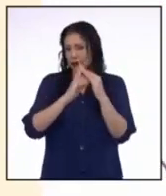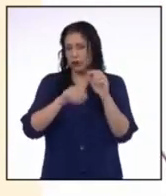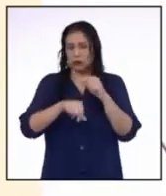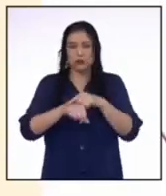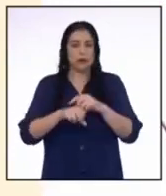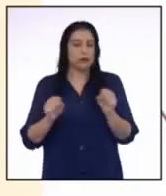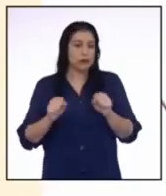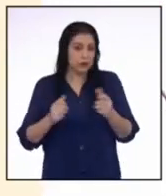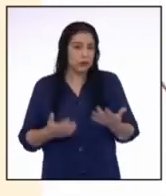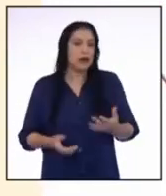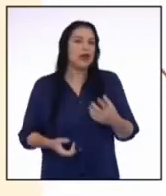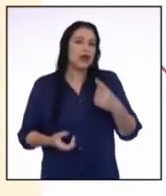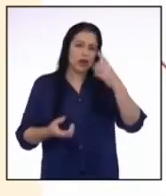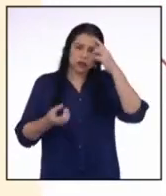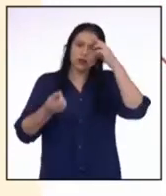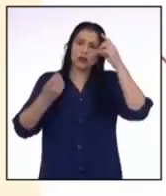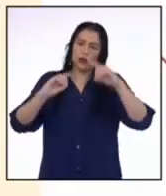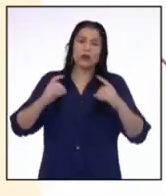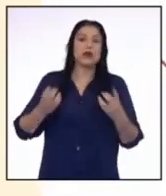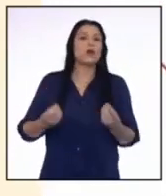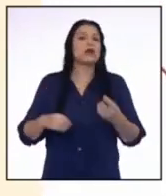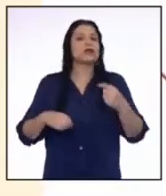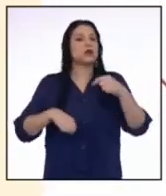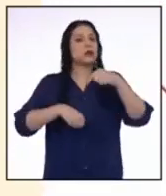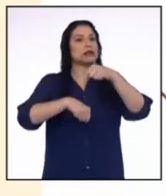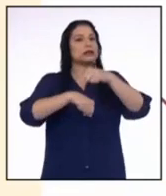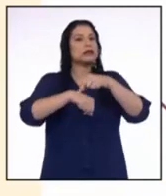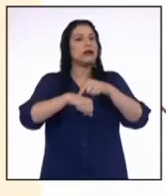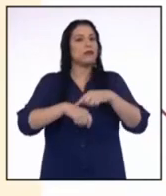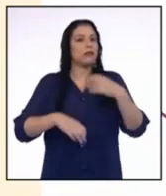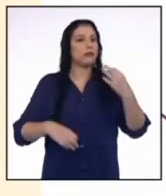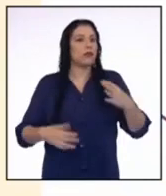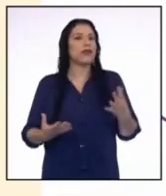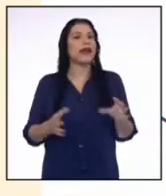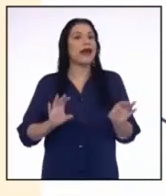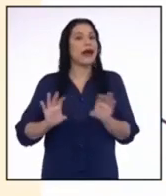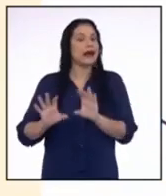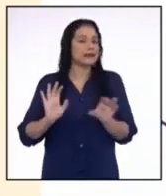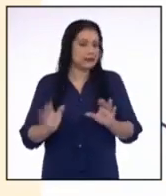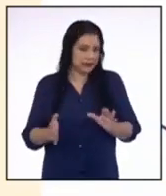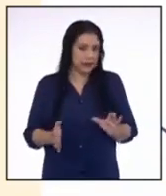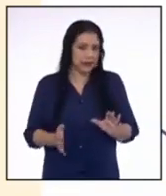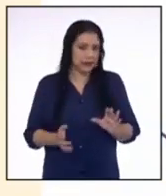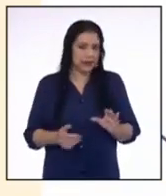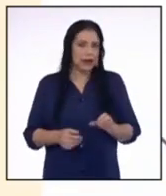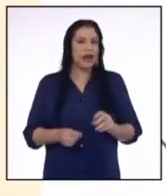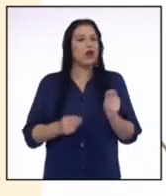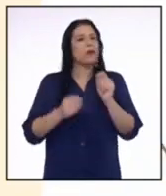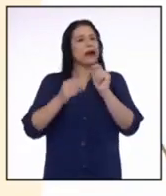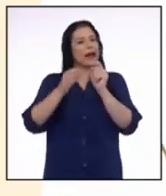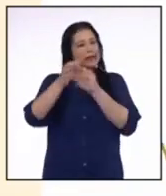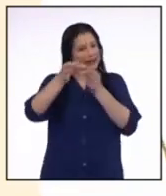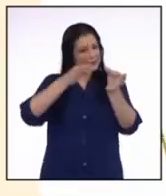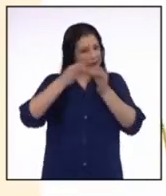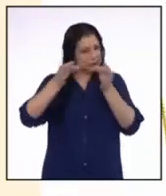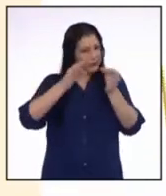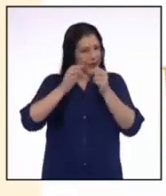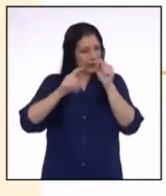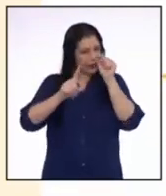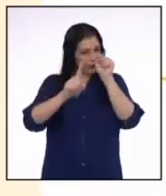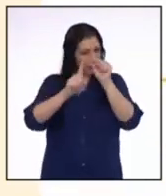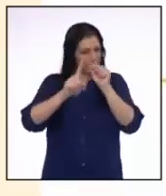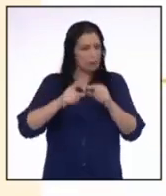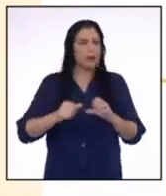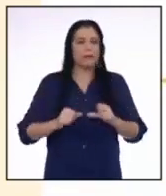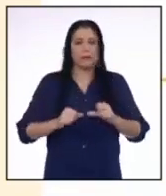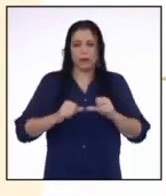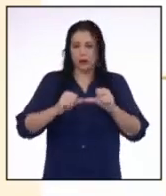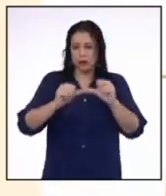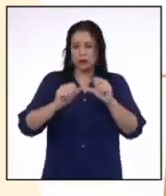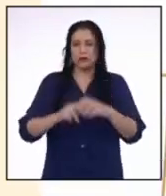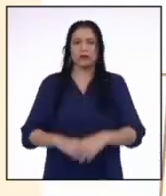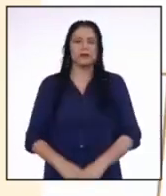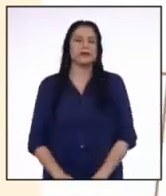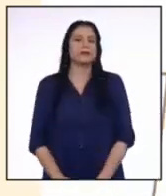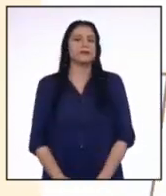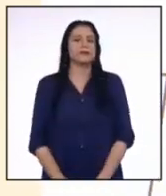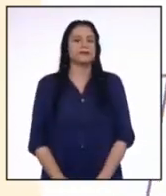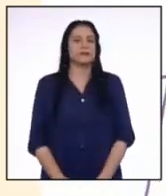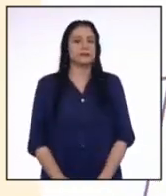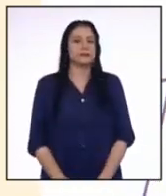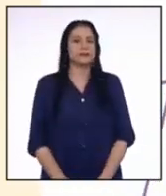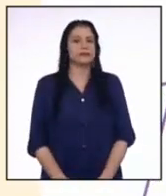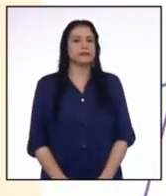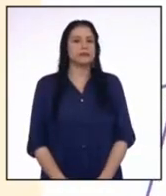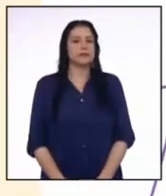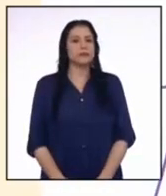de acuerdo. Cuando llegue el momento de elaborarlo, lo detallarán. Continuemos.